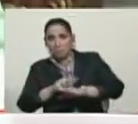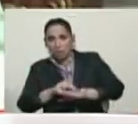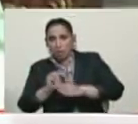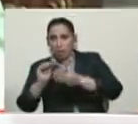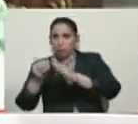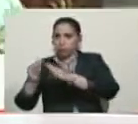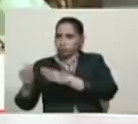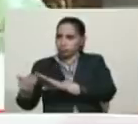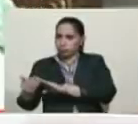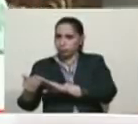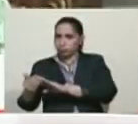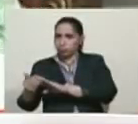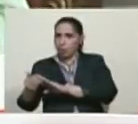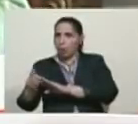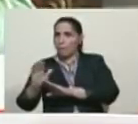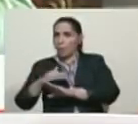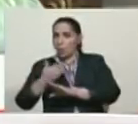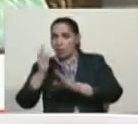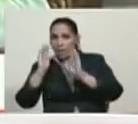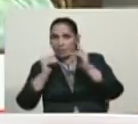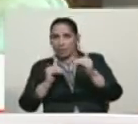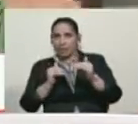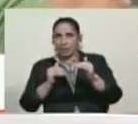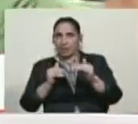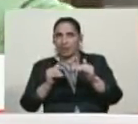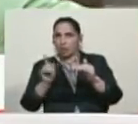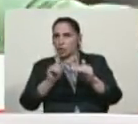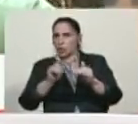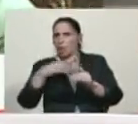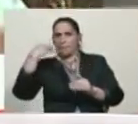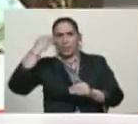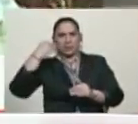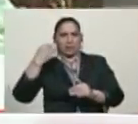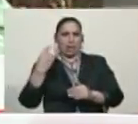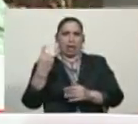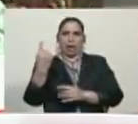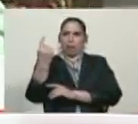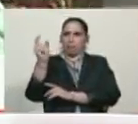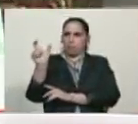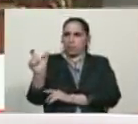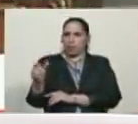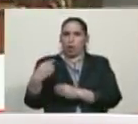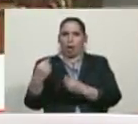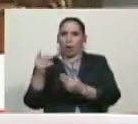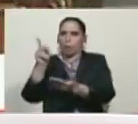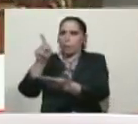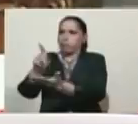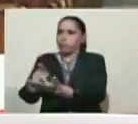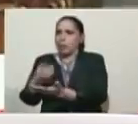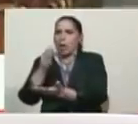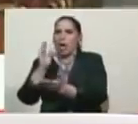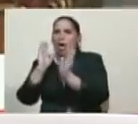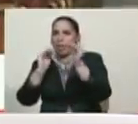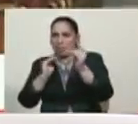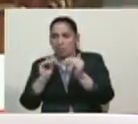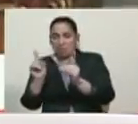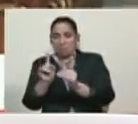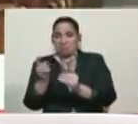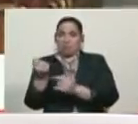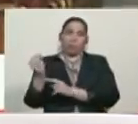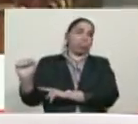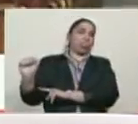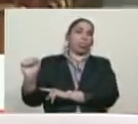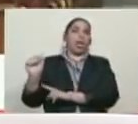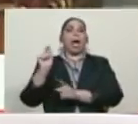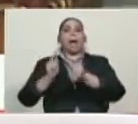podía atender ni de broma que no pueden ni pensarlo o no si de repente había un médico o un dispensario